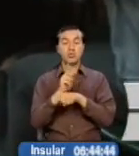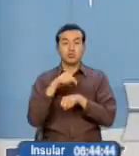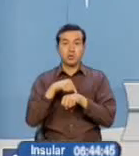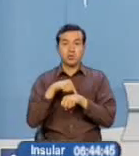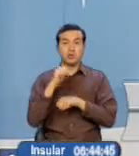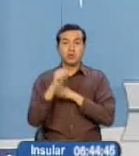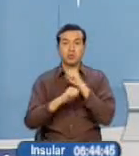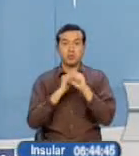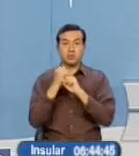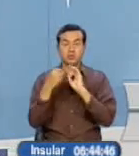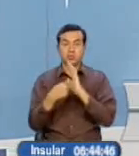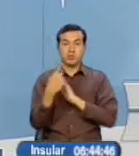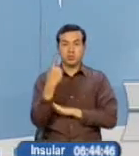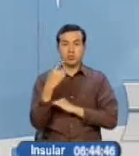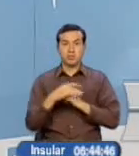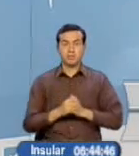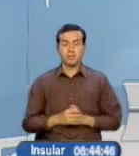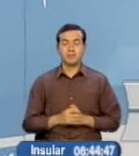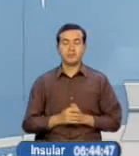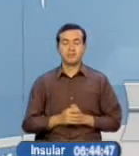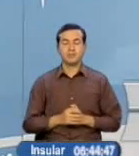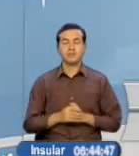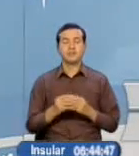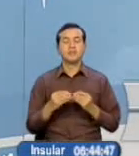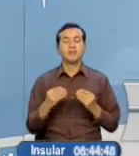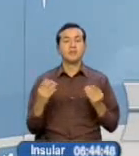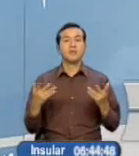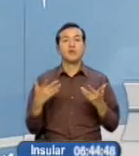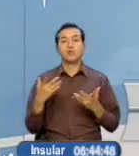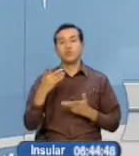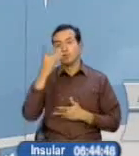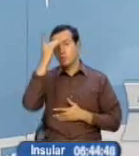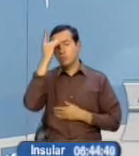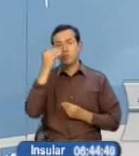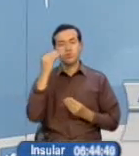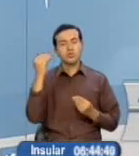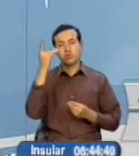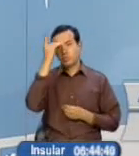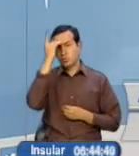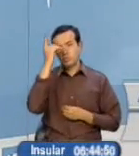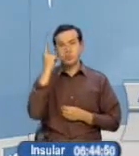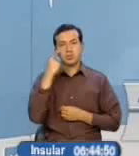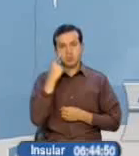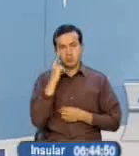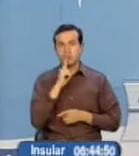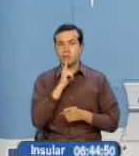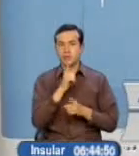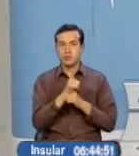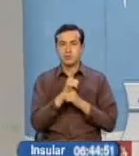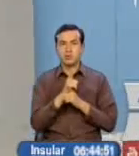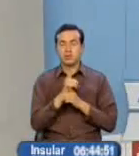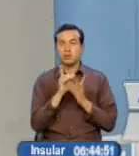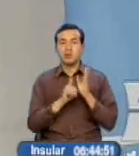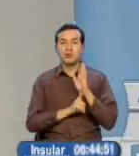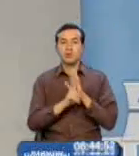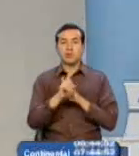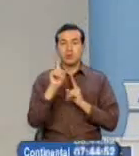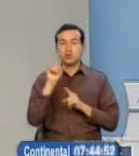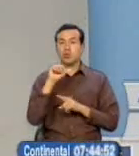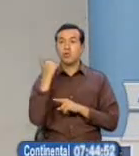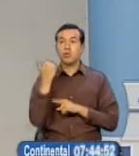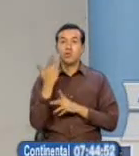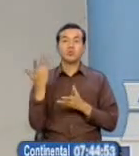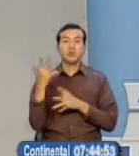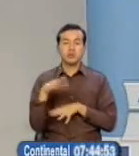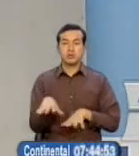2012. Con un excesivo envío de tareas también se termina mermando el desarrollo de otro tipo